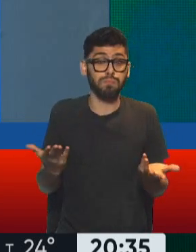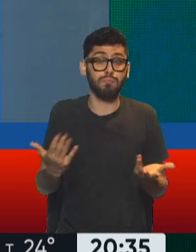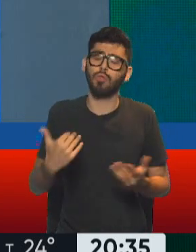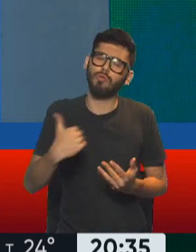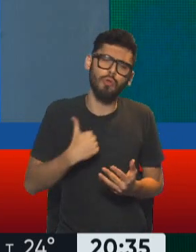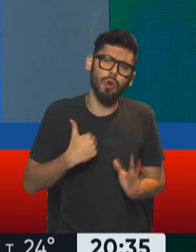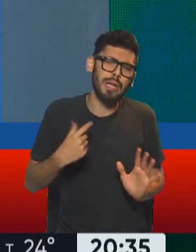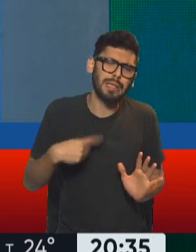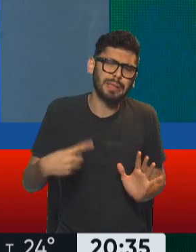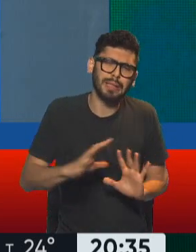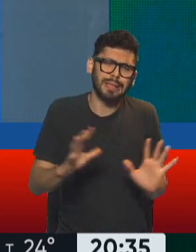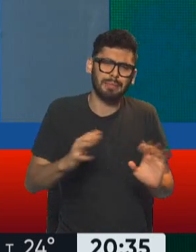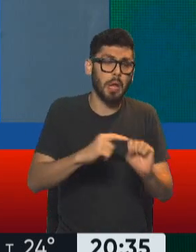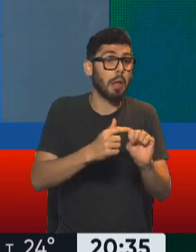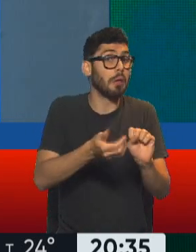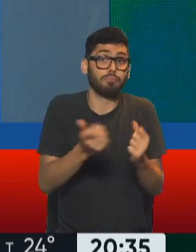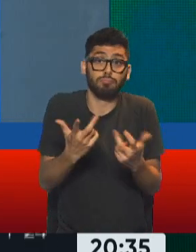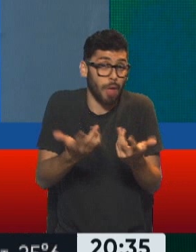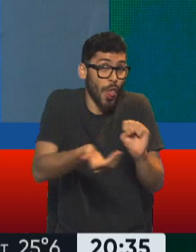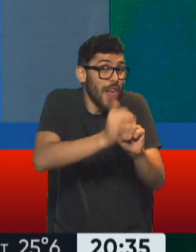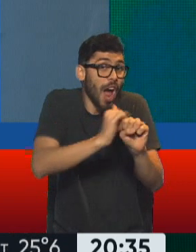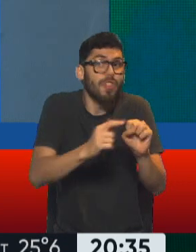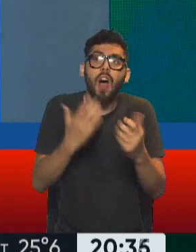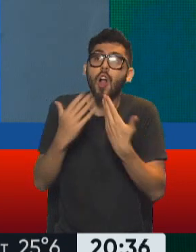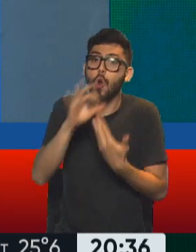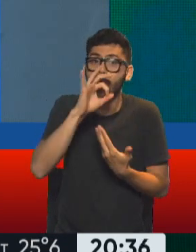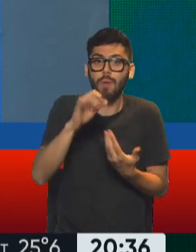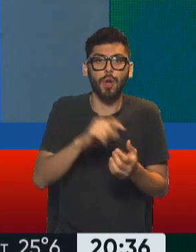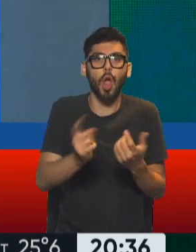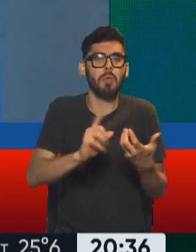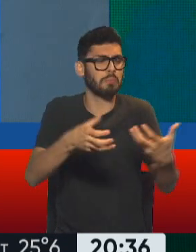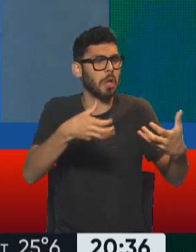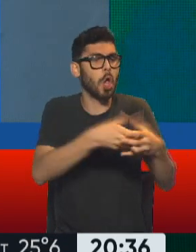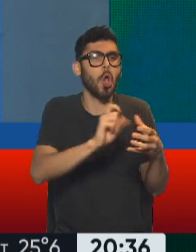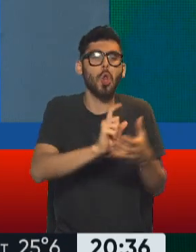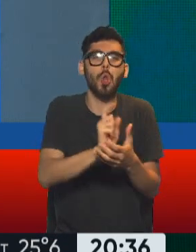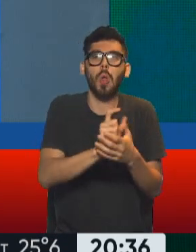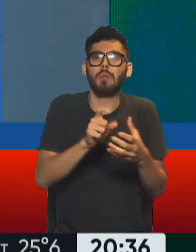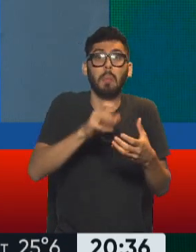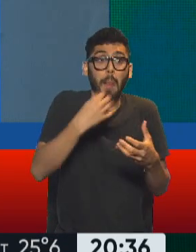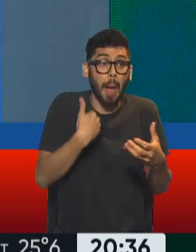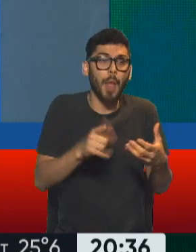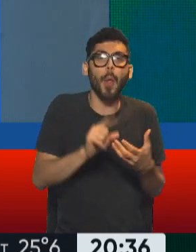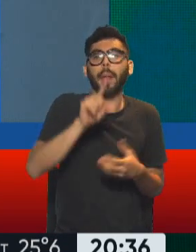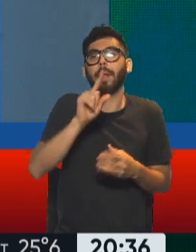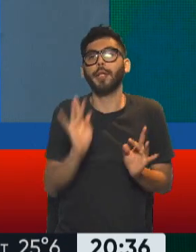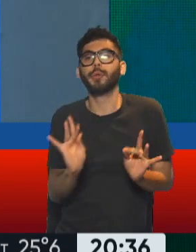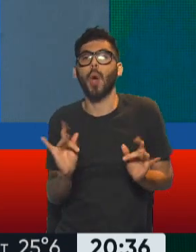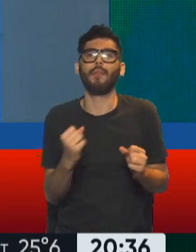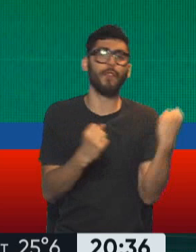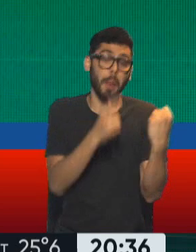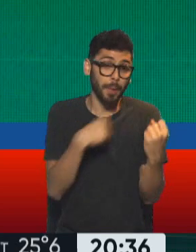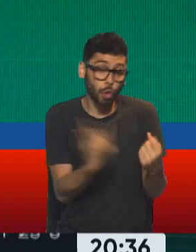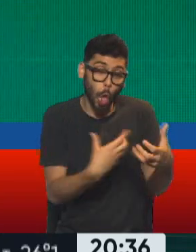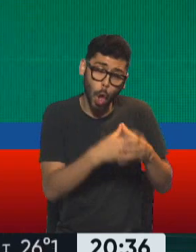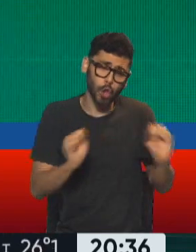sostuve que la recta no iba a dialogar porque para mí no hay halcones y palomas en mi opinión son todos buitres yo creo que sí que va